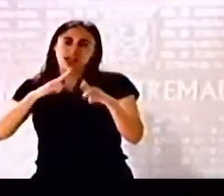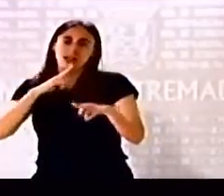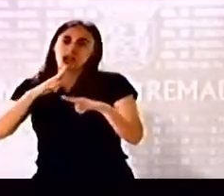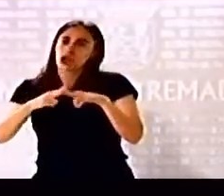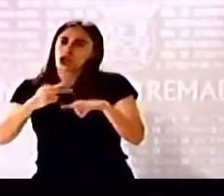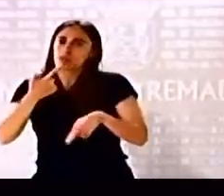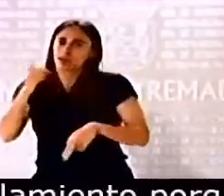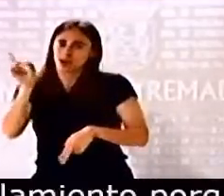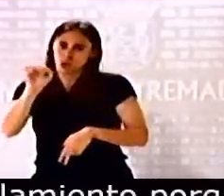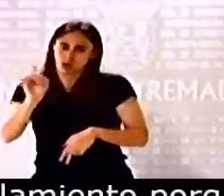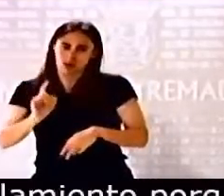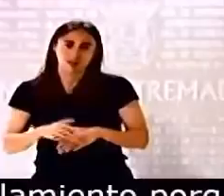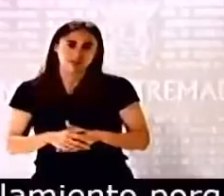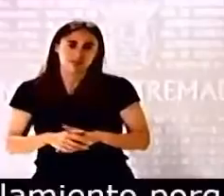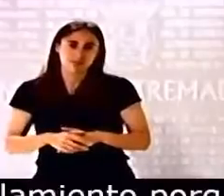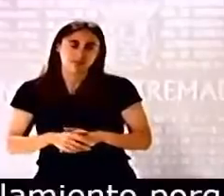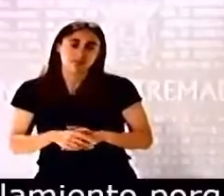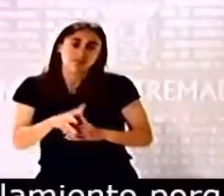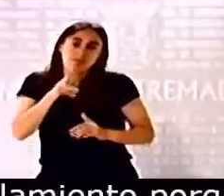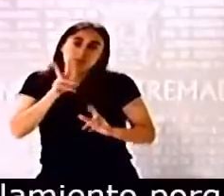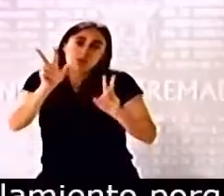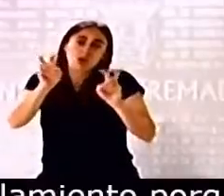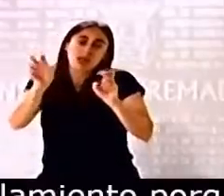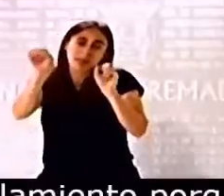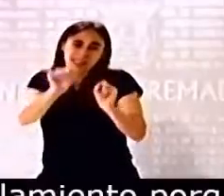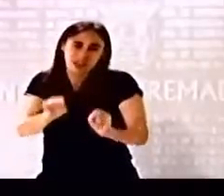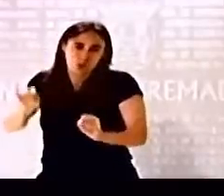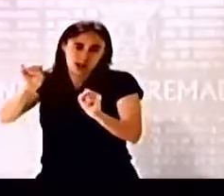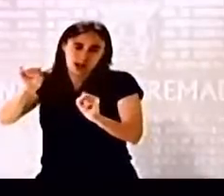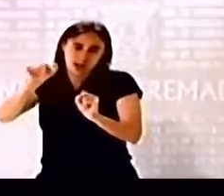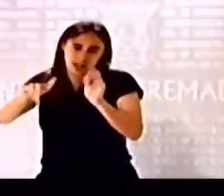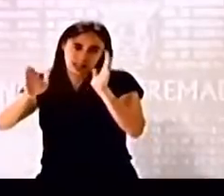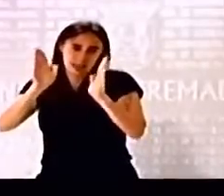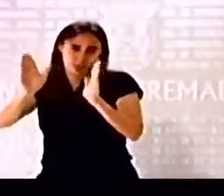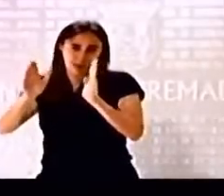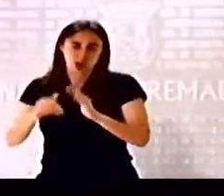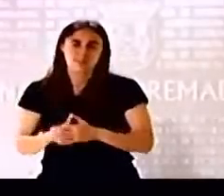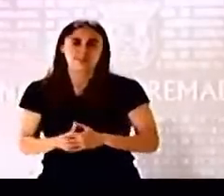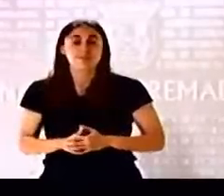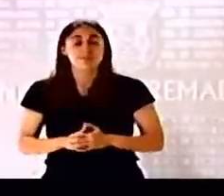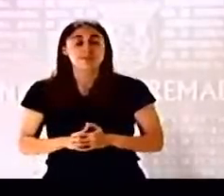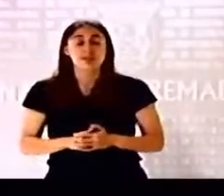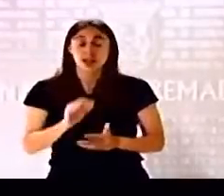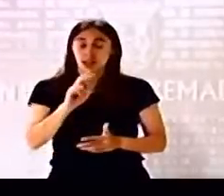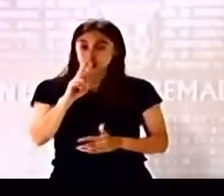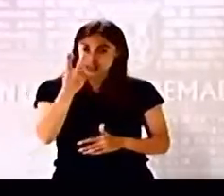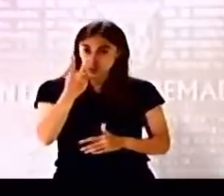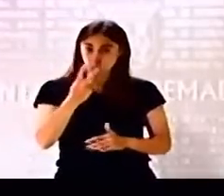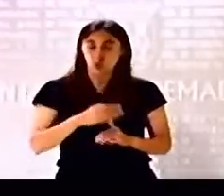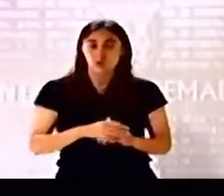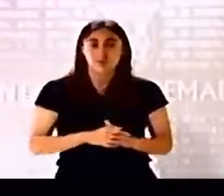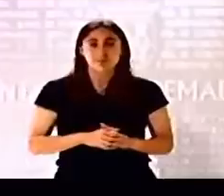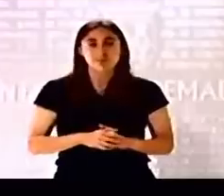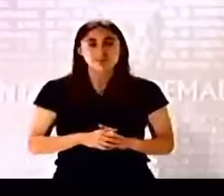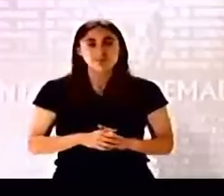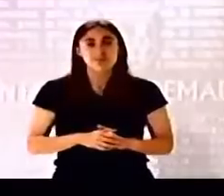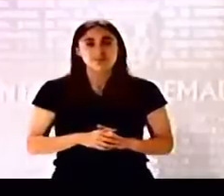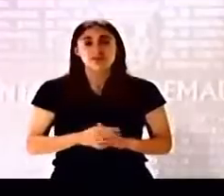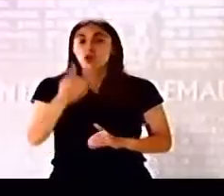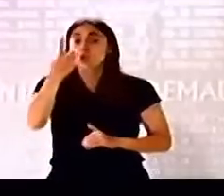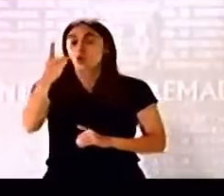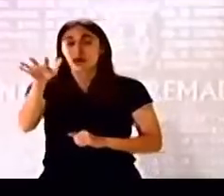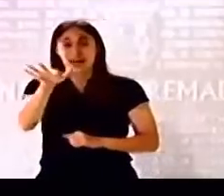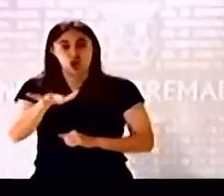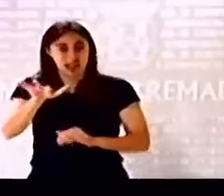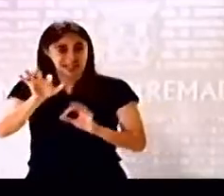la localización donde están aislados por razones de seguridad en este momento. En segundo lugar, están en una sola